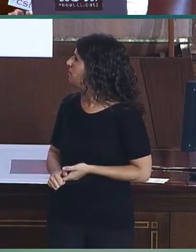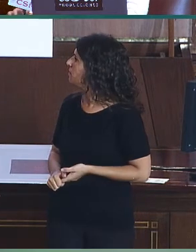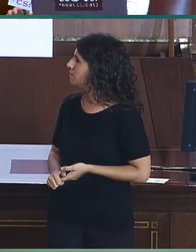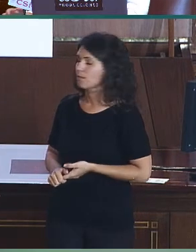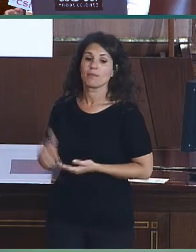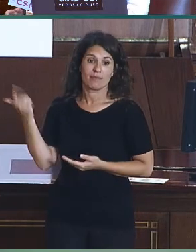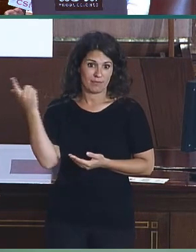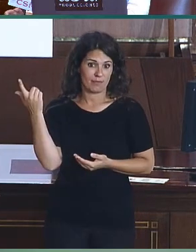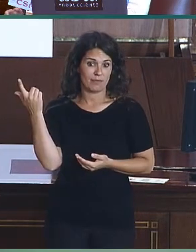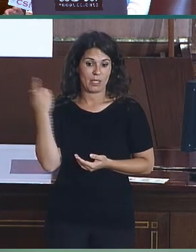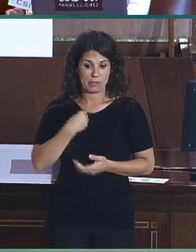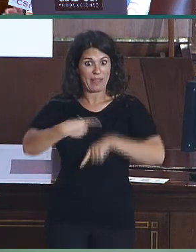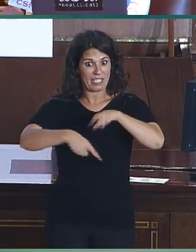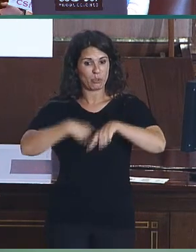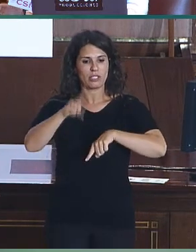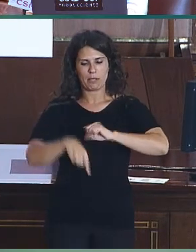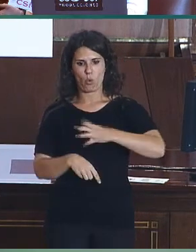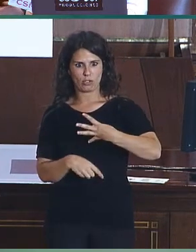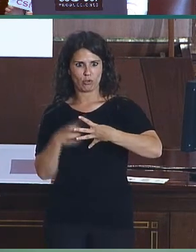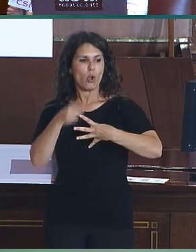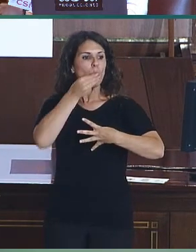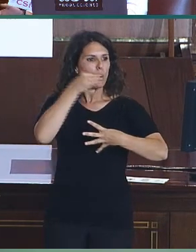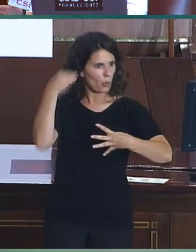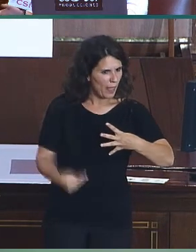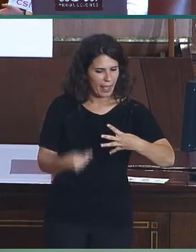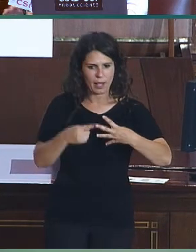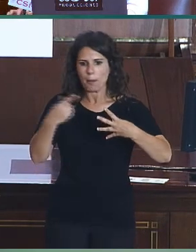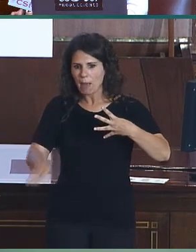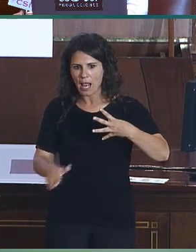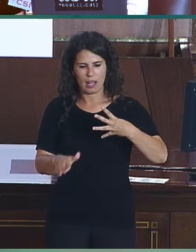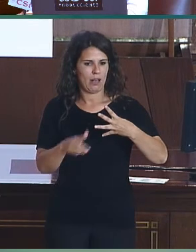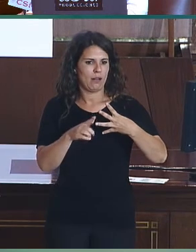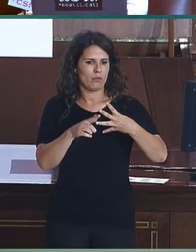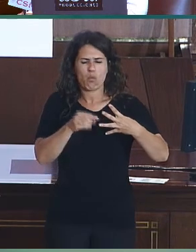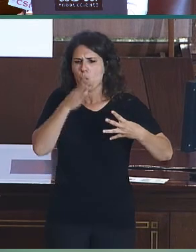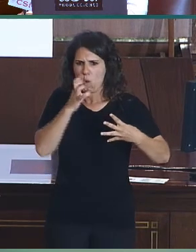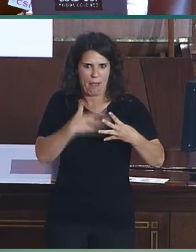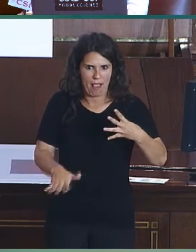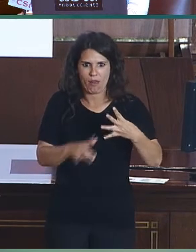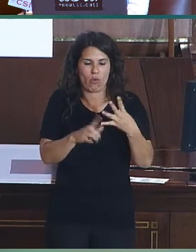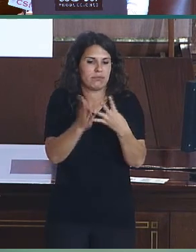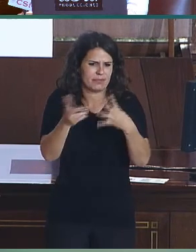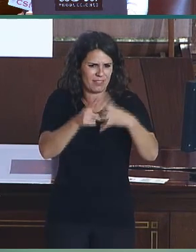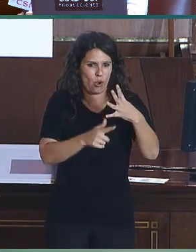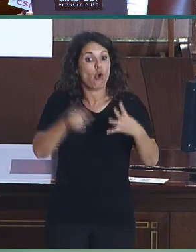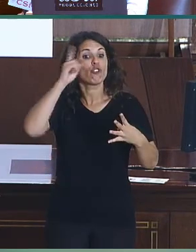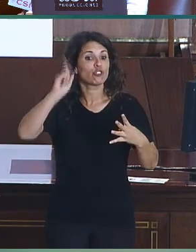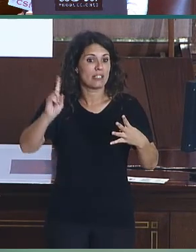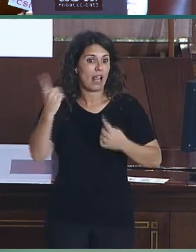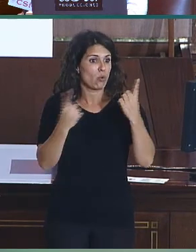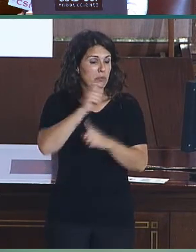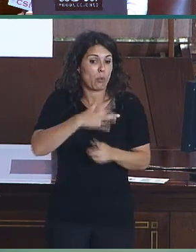4 respuestas relacionadas con la valoración: muy mal, mal, bien, muy bien, y no sé, por si la